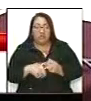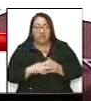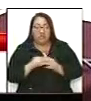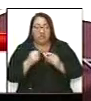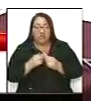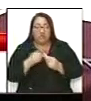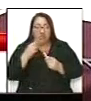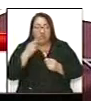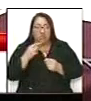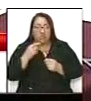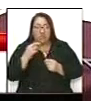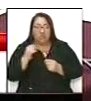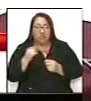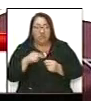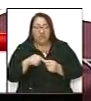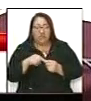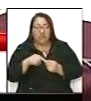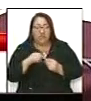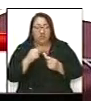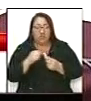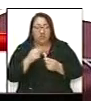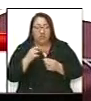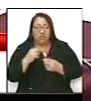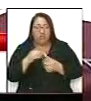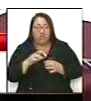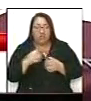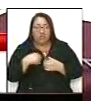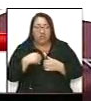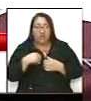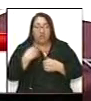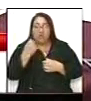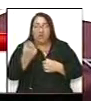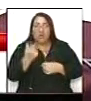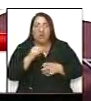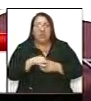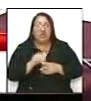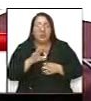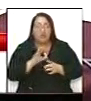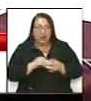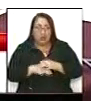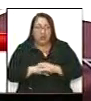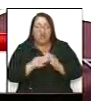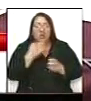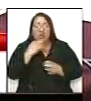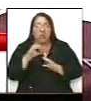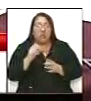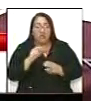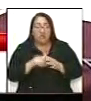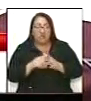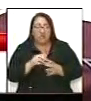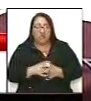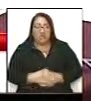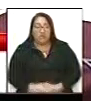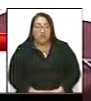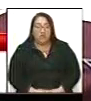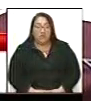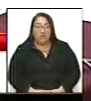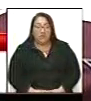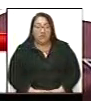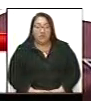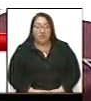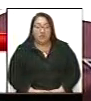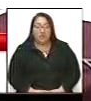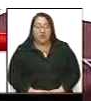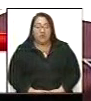partidos políticos, y esos partidos políticos ya deben tener inscritos en su seno a quienes van a ser sus candidatos, salvo la excepción